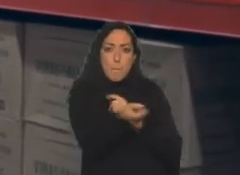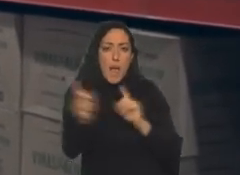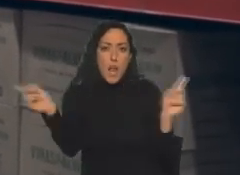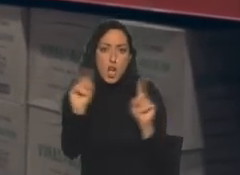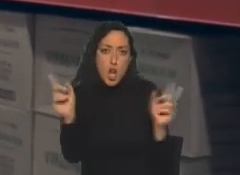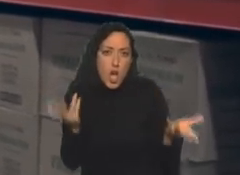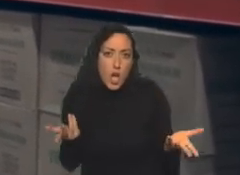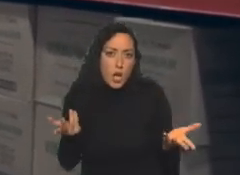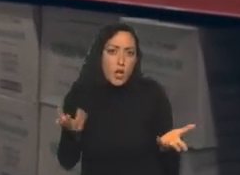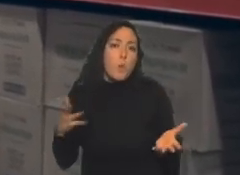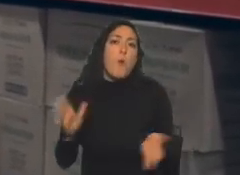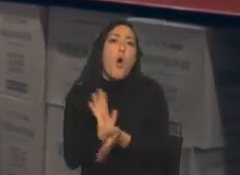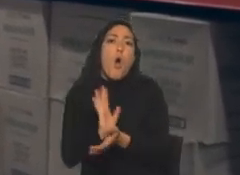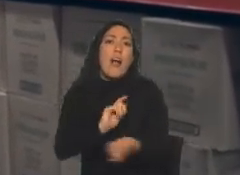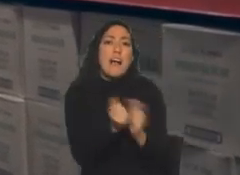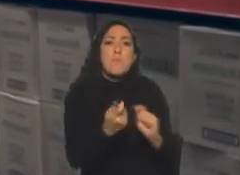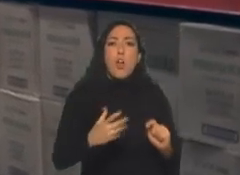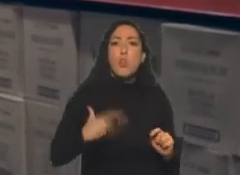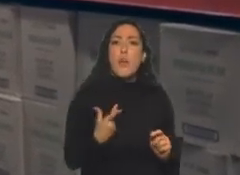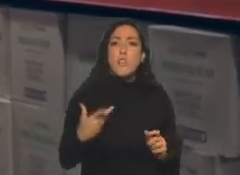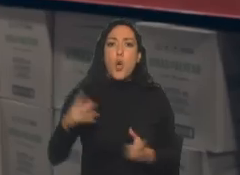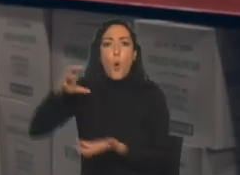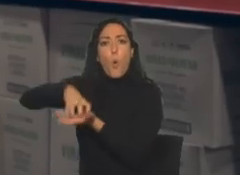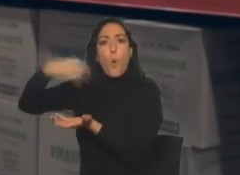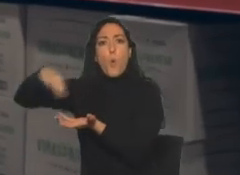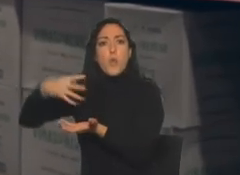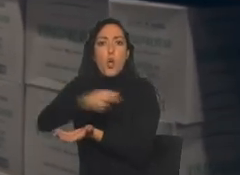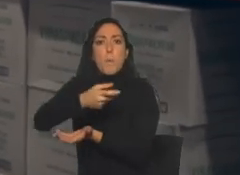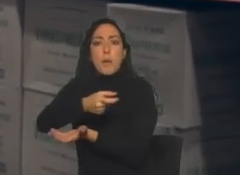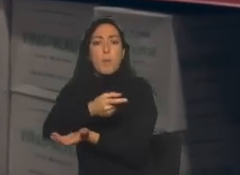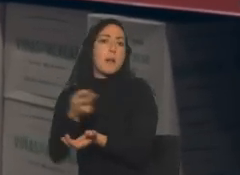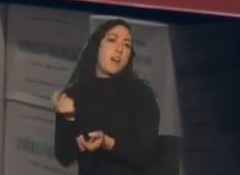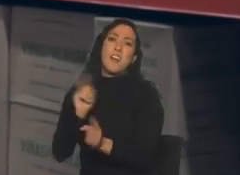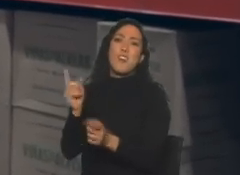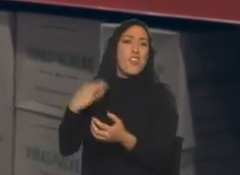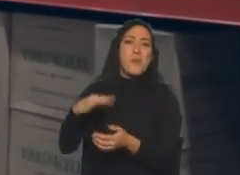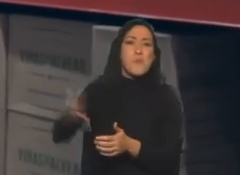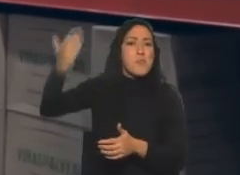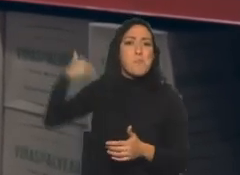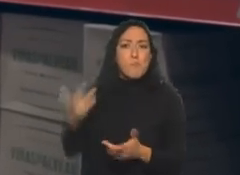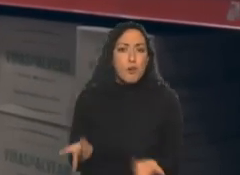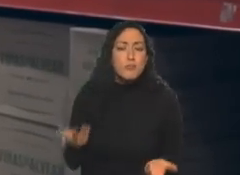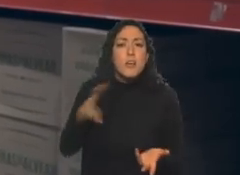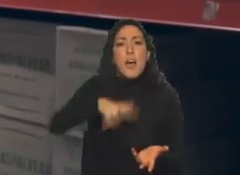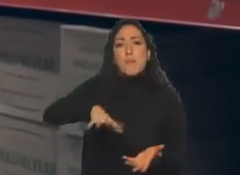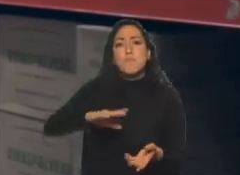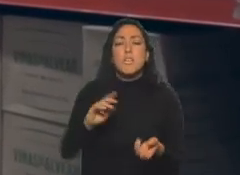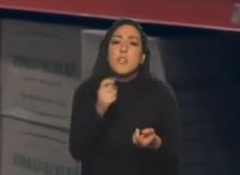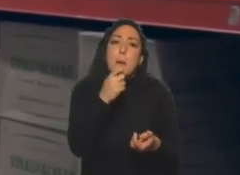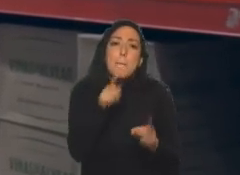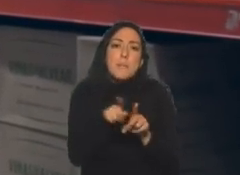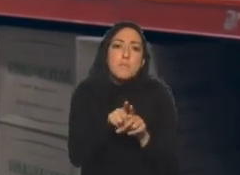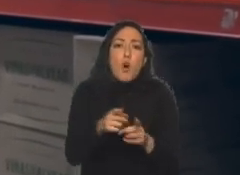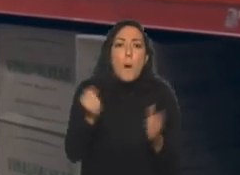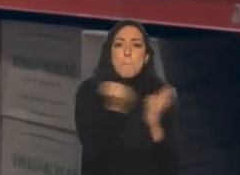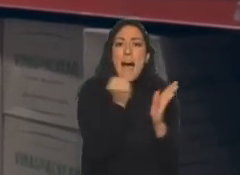su capital marcario, que se dice en nuestro ambiente, que es cuando vos manejás todas